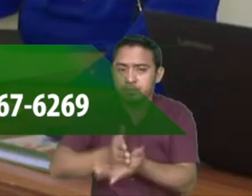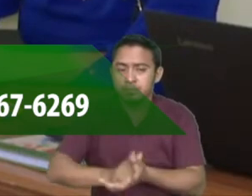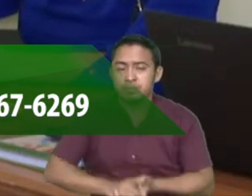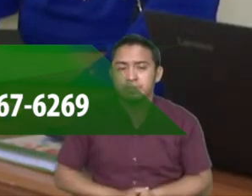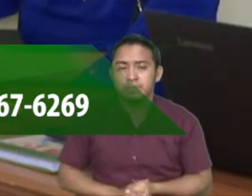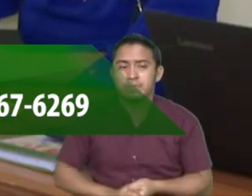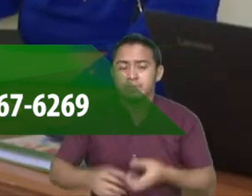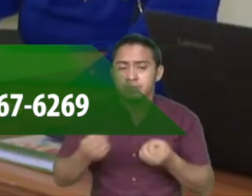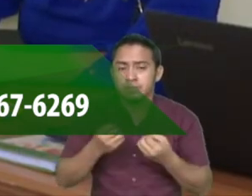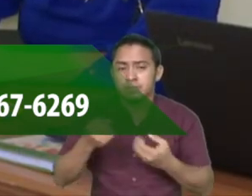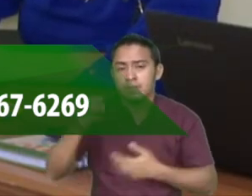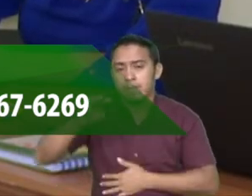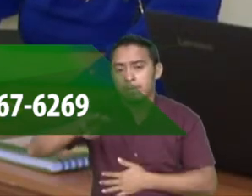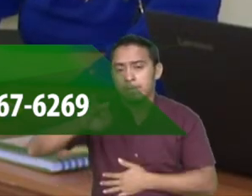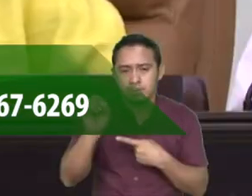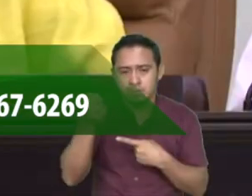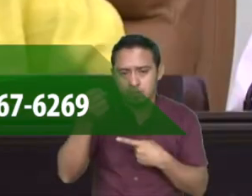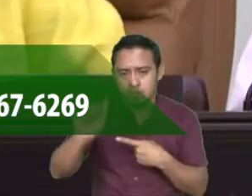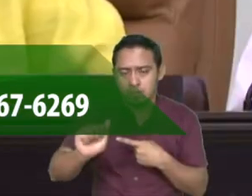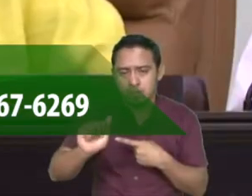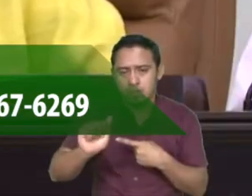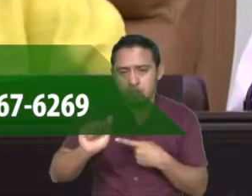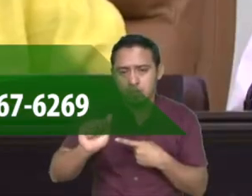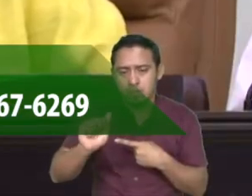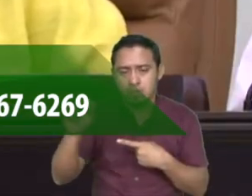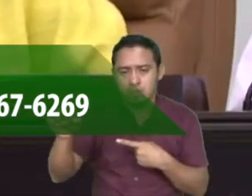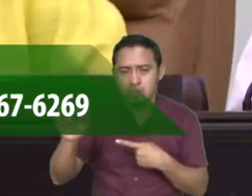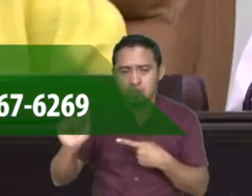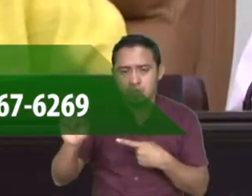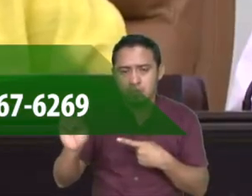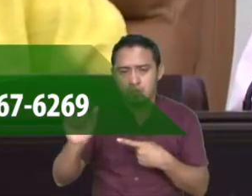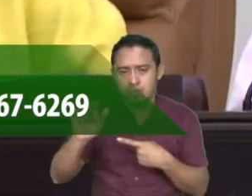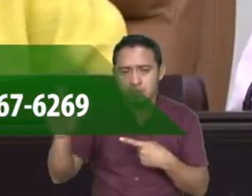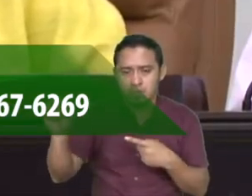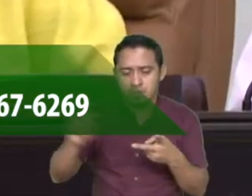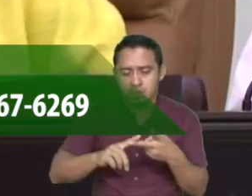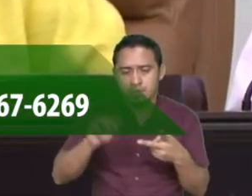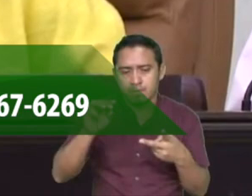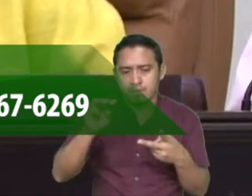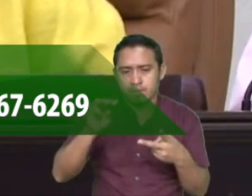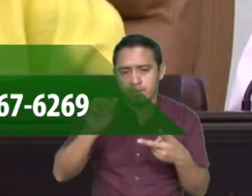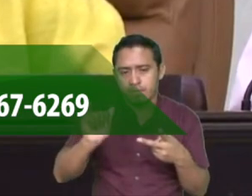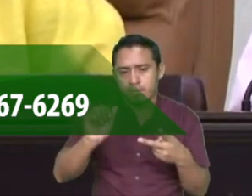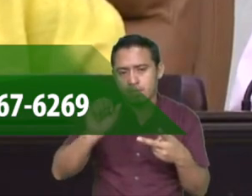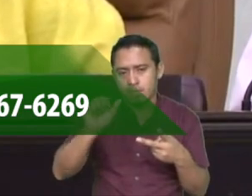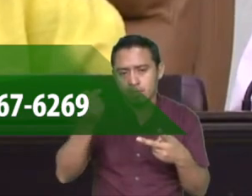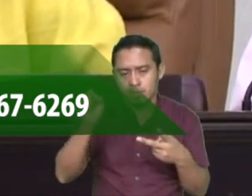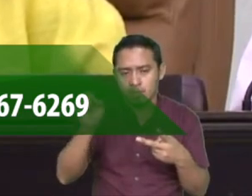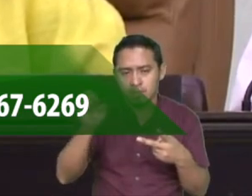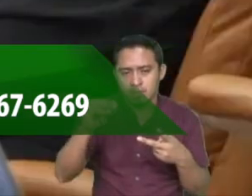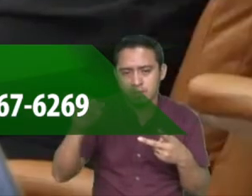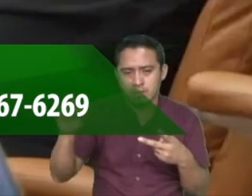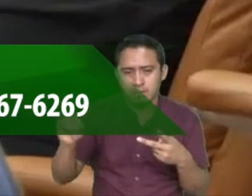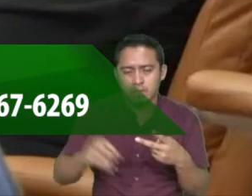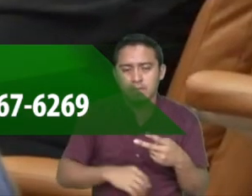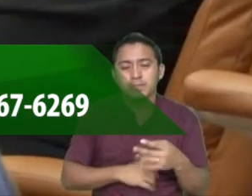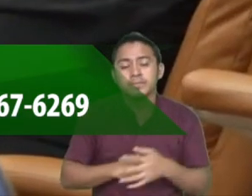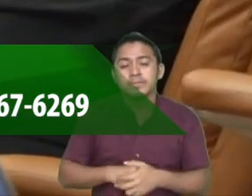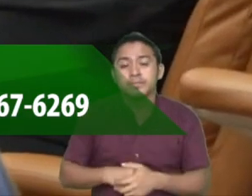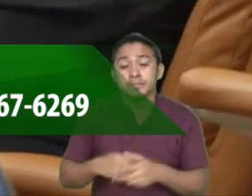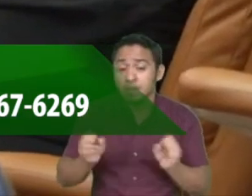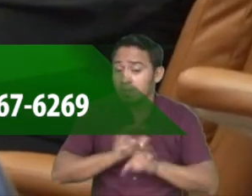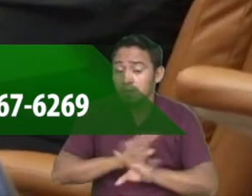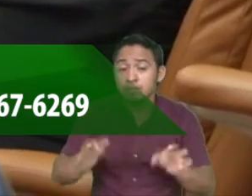y 3 magistrados suplentes. La comisión especial encargada de recibir y dictaminar las propuestas de futuros magistrados, así como